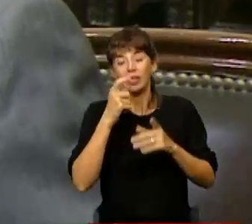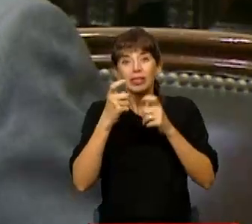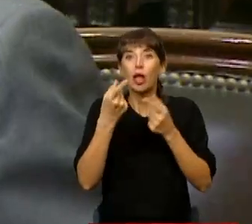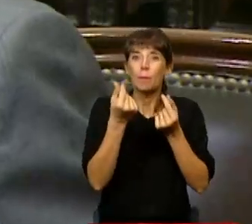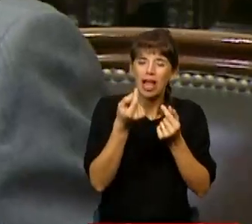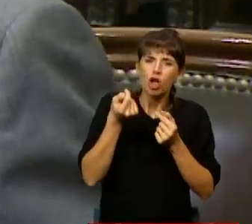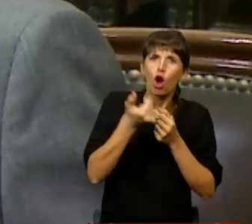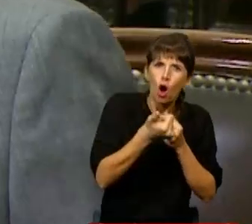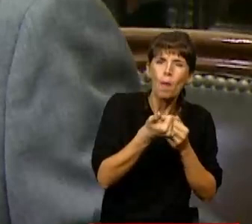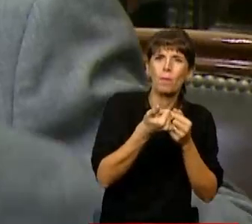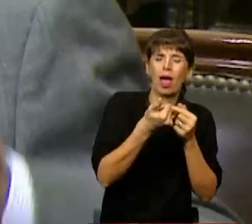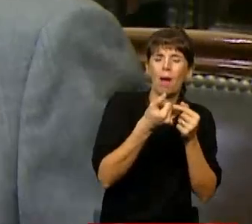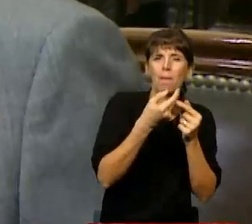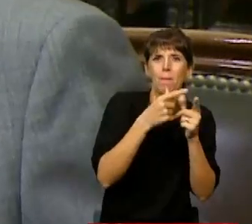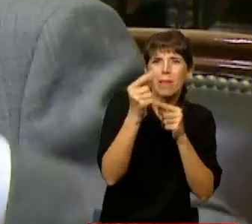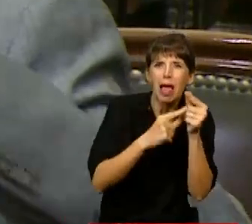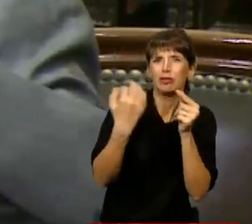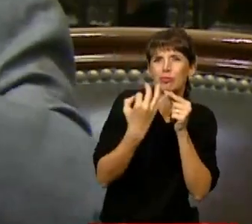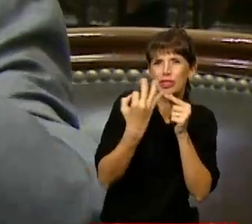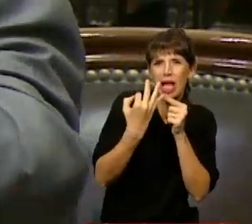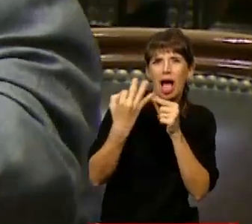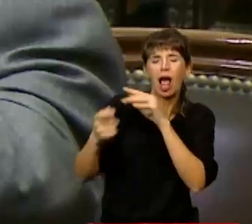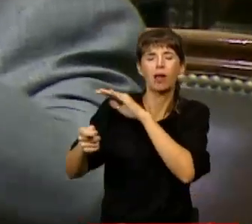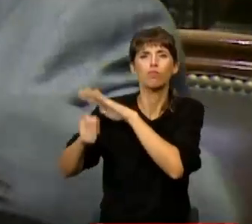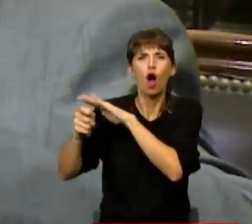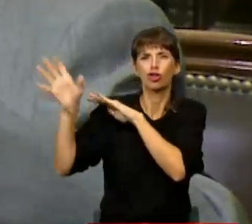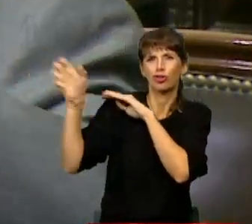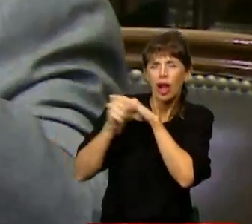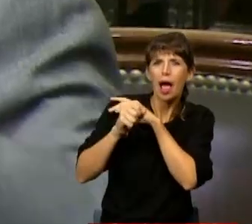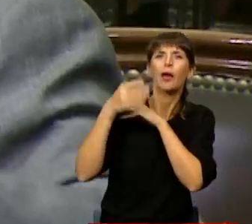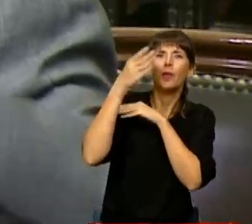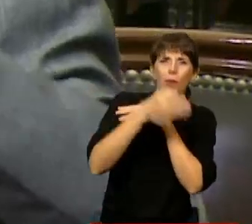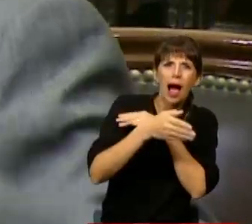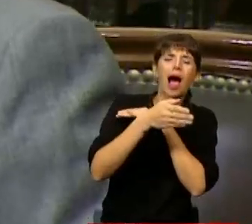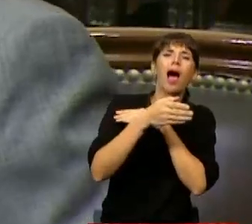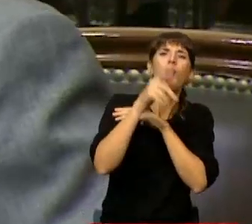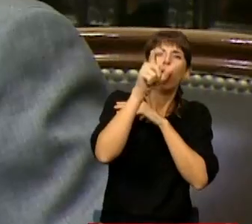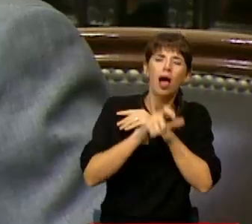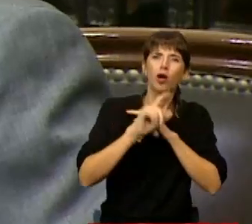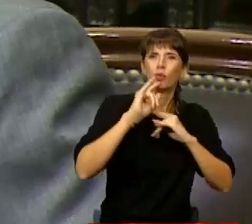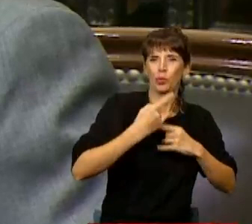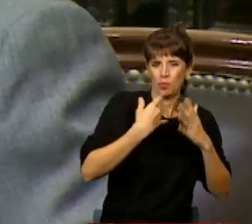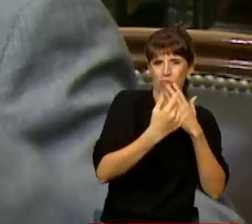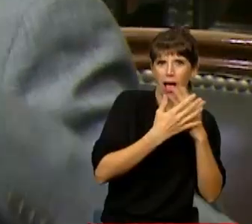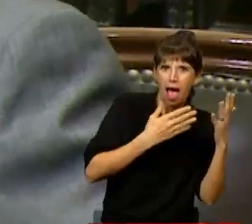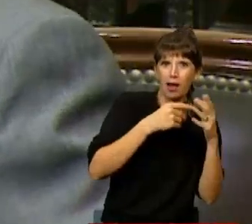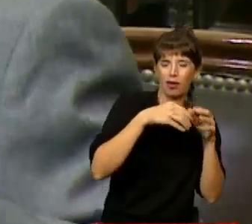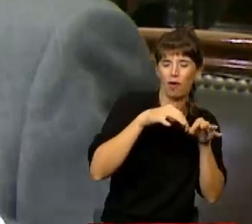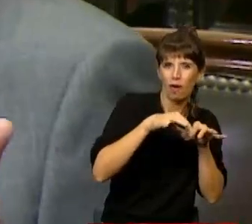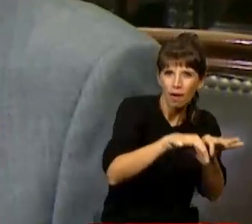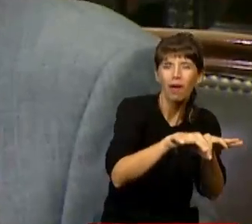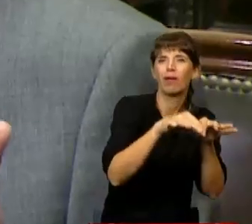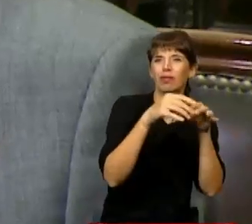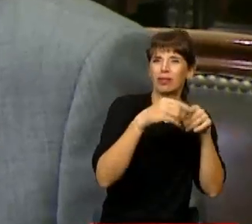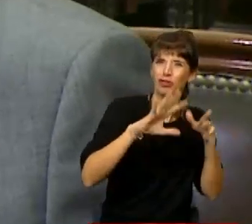las cepas importadas no lo va a poder tener, entonces va a ese cultivador que hoy se lo denomina solidario, que le vende,